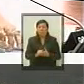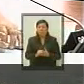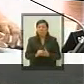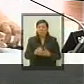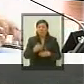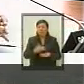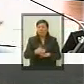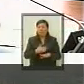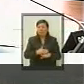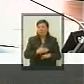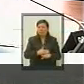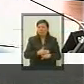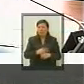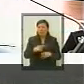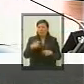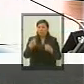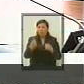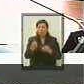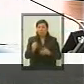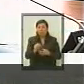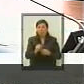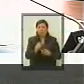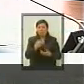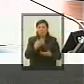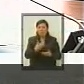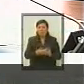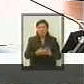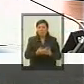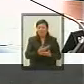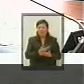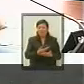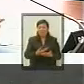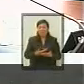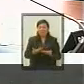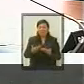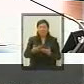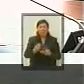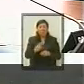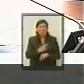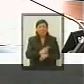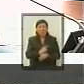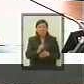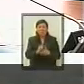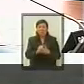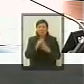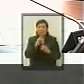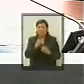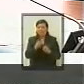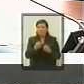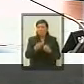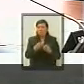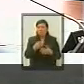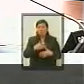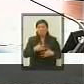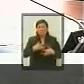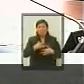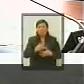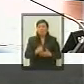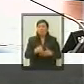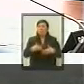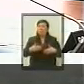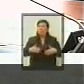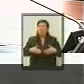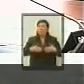desarrollo turístico económico y social Muchas gracias señor presidente por haberme dado estos minutos estoy muy muy emocionada muy